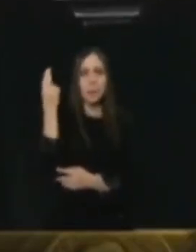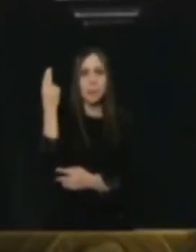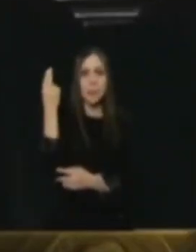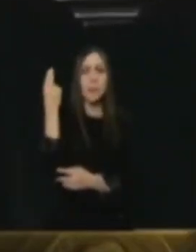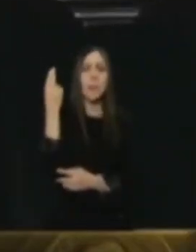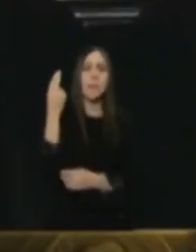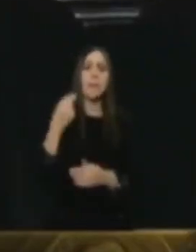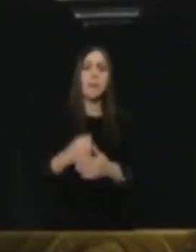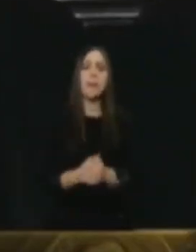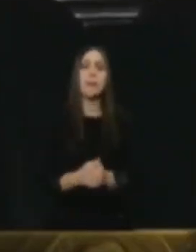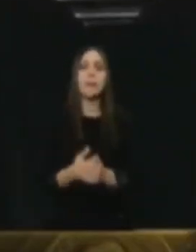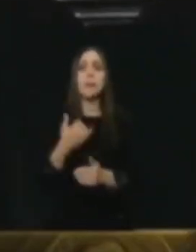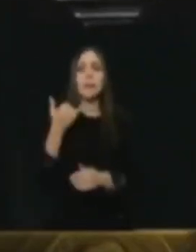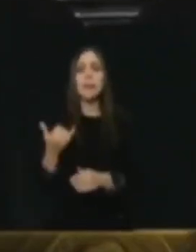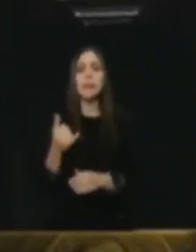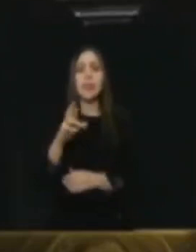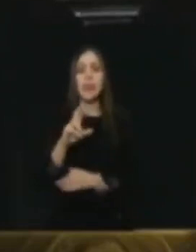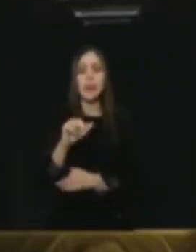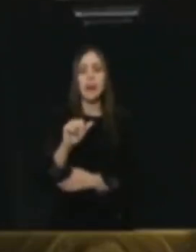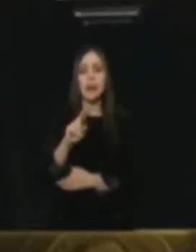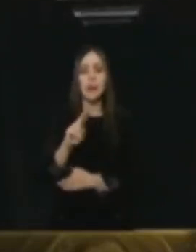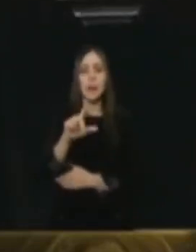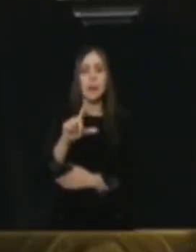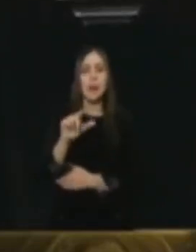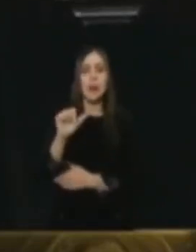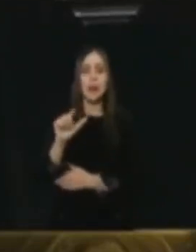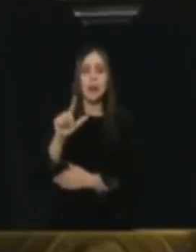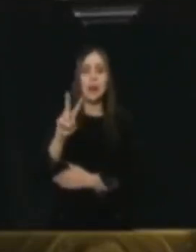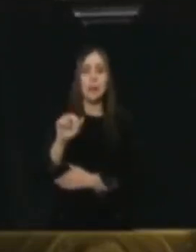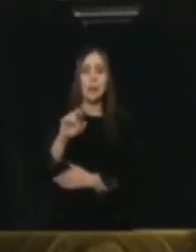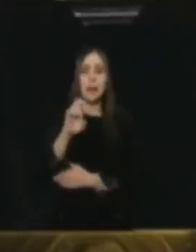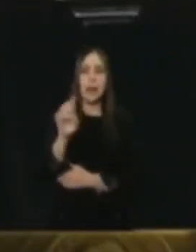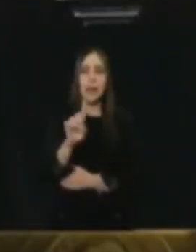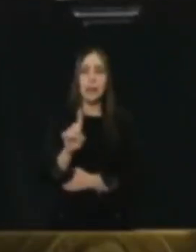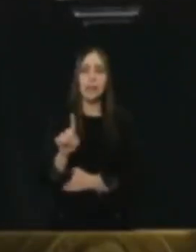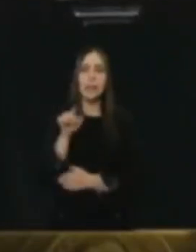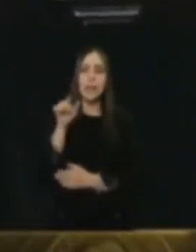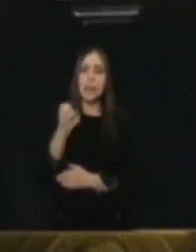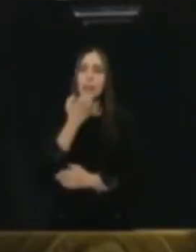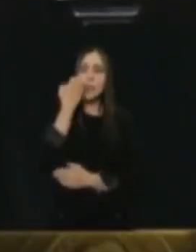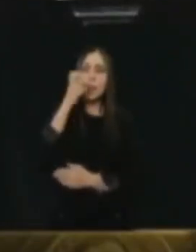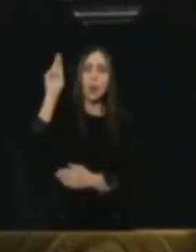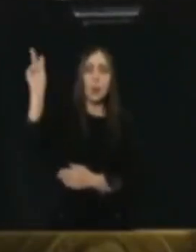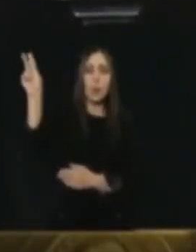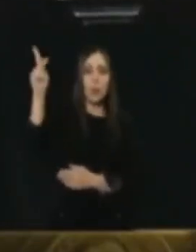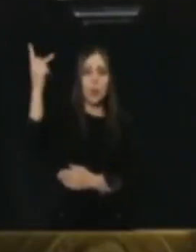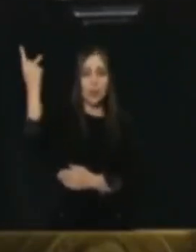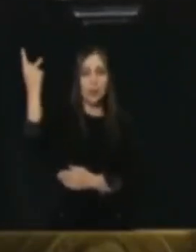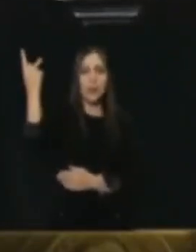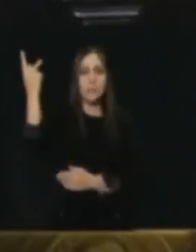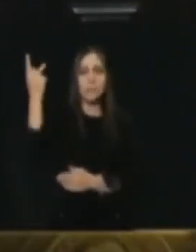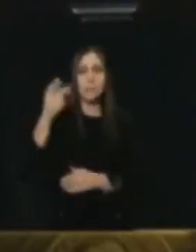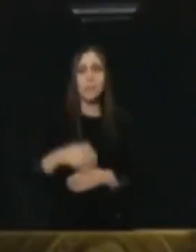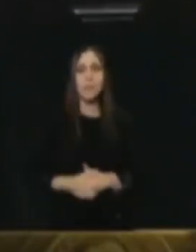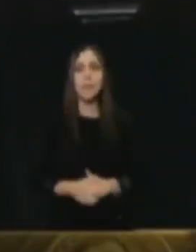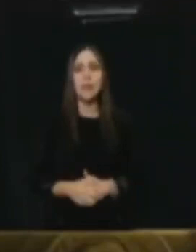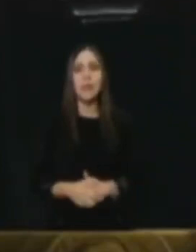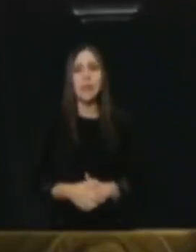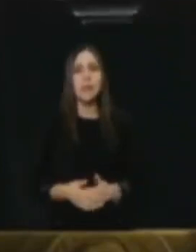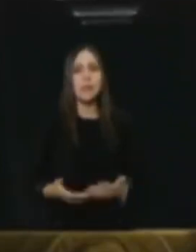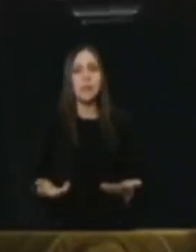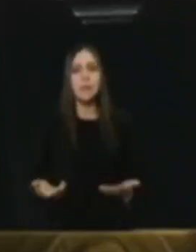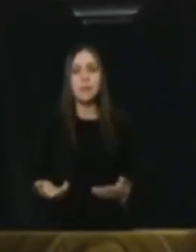Autónoma de México, y Raúl Álvarez Garín, del Politécnico. Imposible